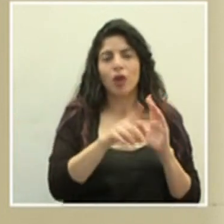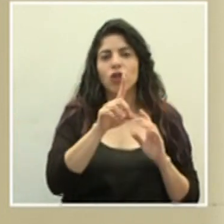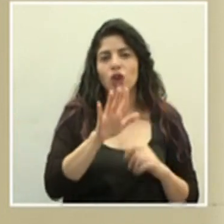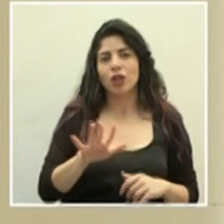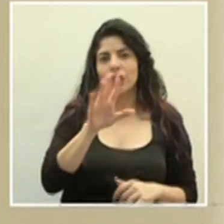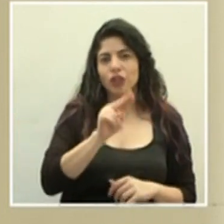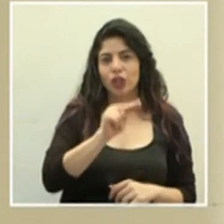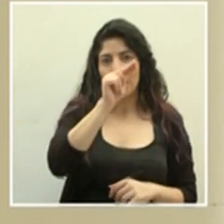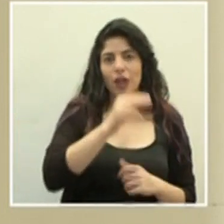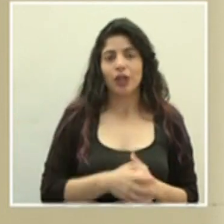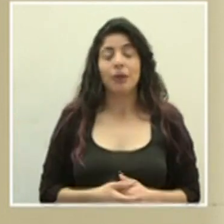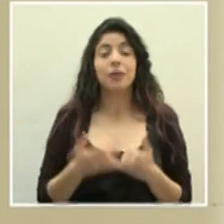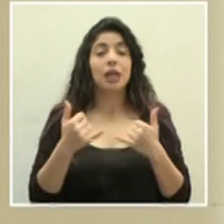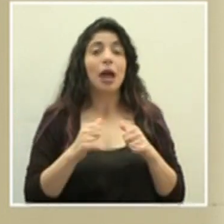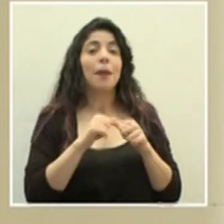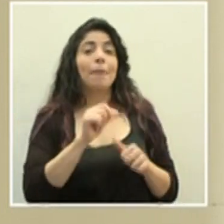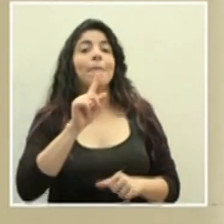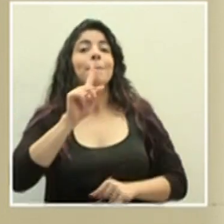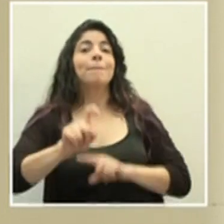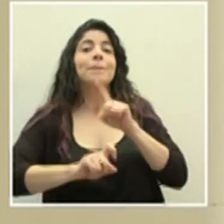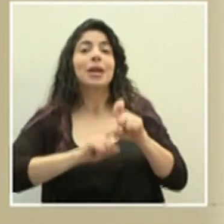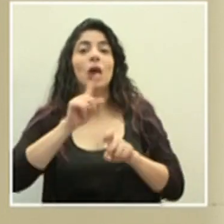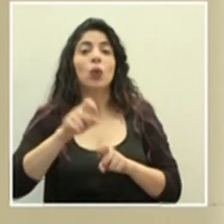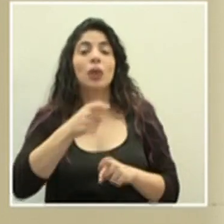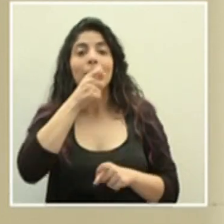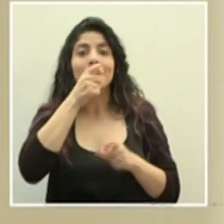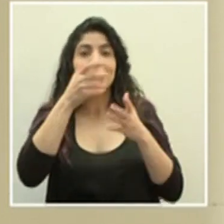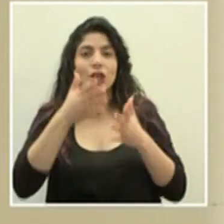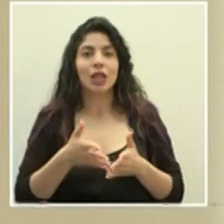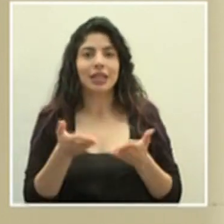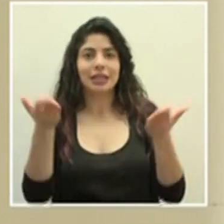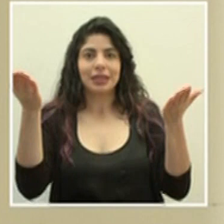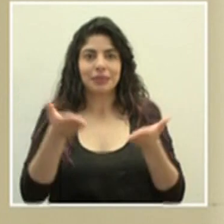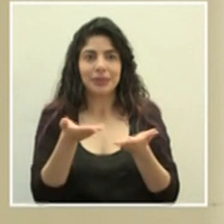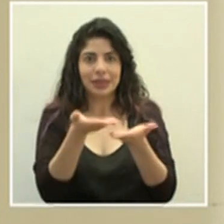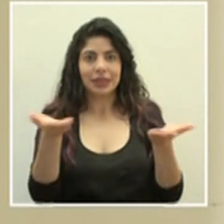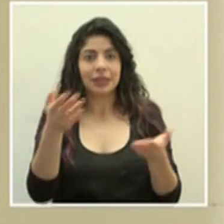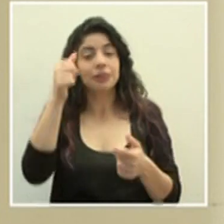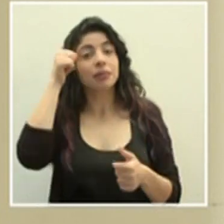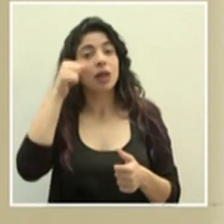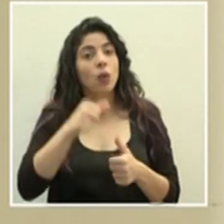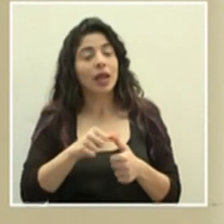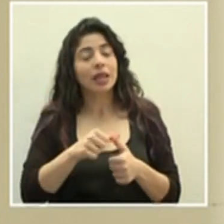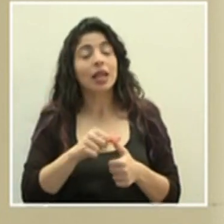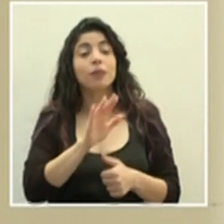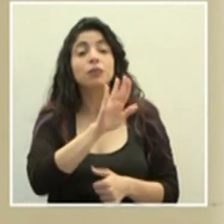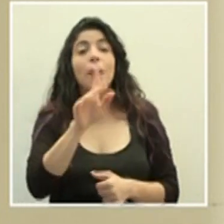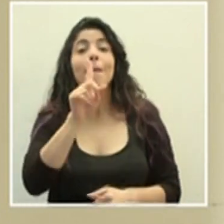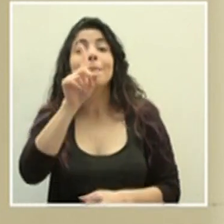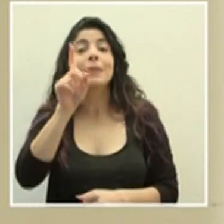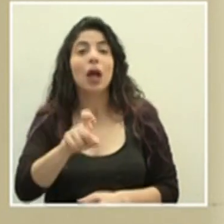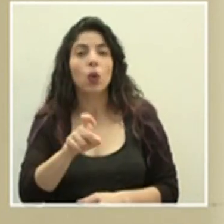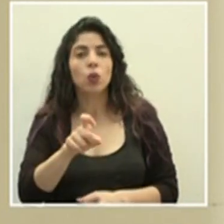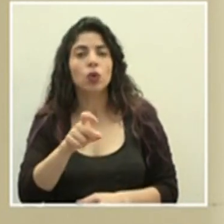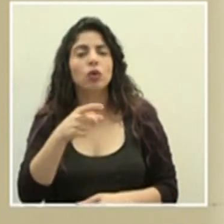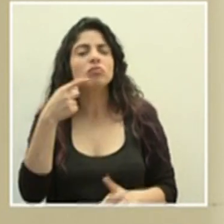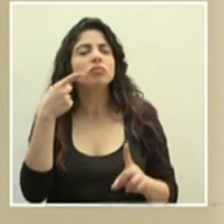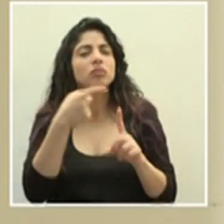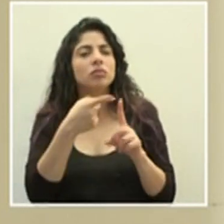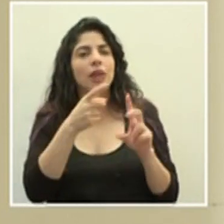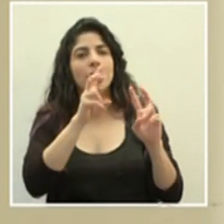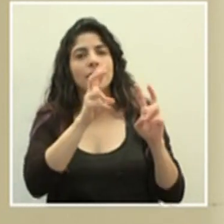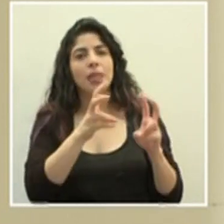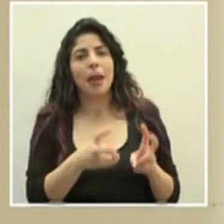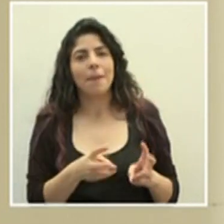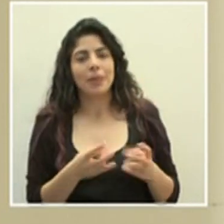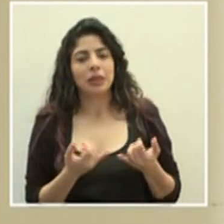Continuamos con las consultas por parte de los colegas que nos acompañan de manera presencial, recordándoles que sus consultas sean sobre los temas